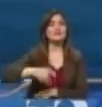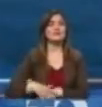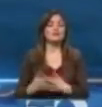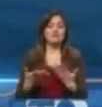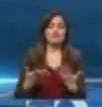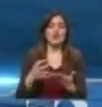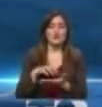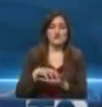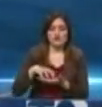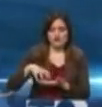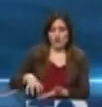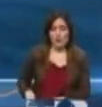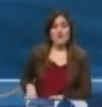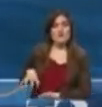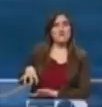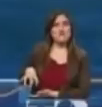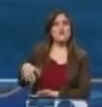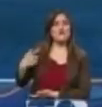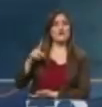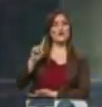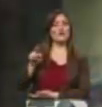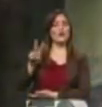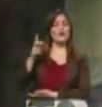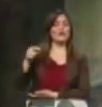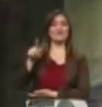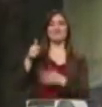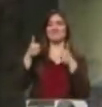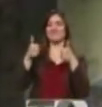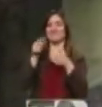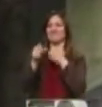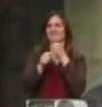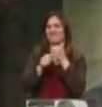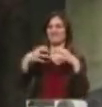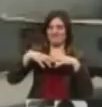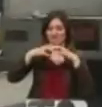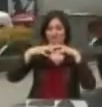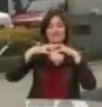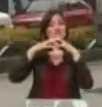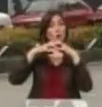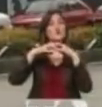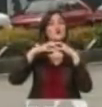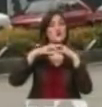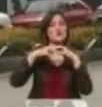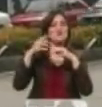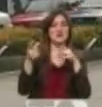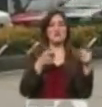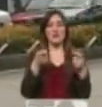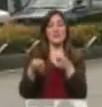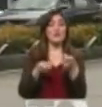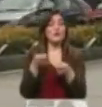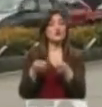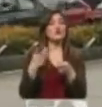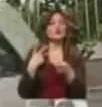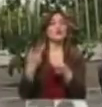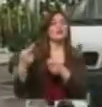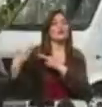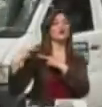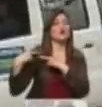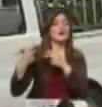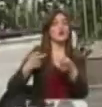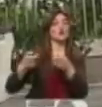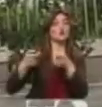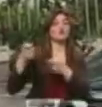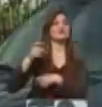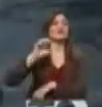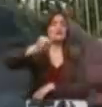generó utilidades por 1,2 millones de dólares. Ese año la venta de los espacios de ambos canales estuvo a cargo de TC Televisión. De